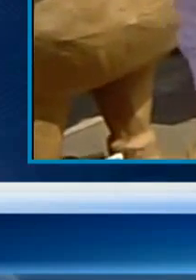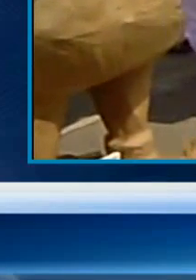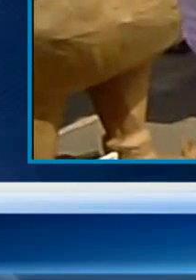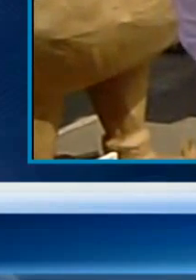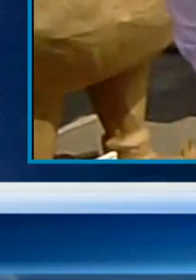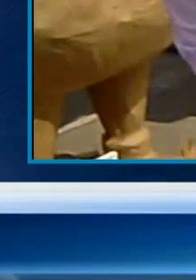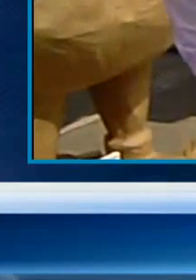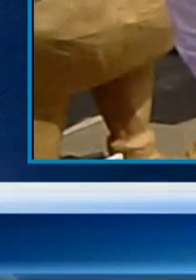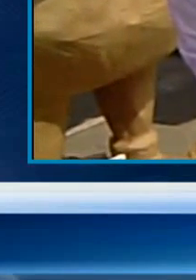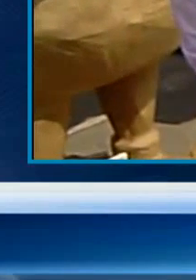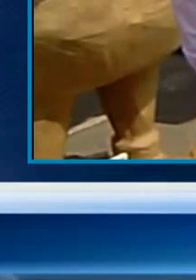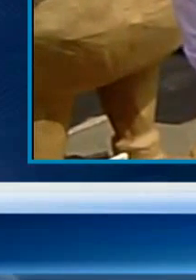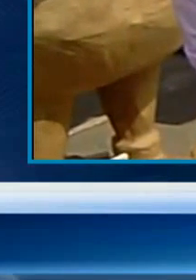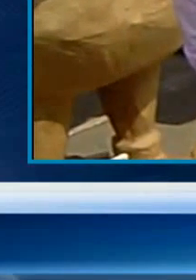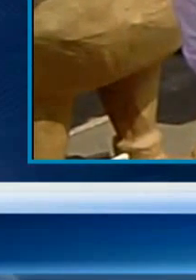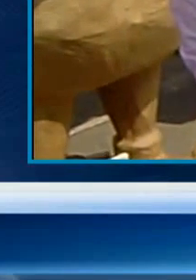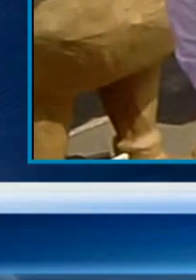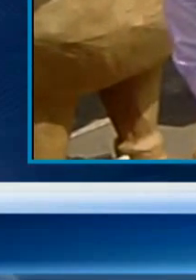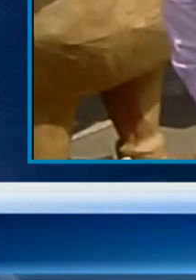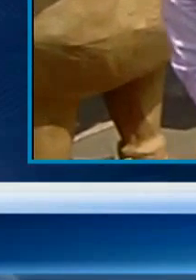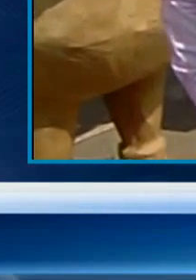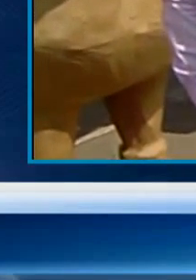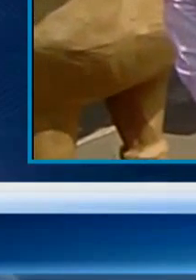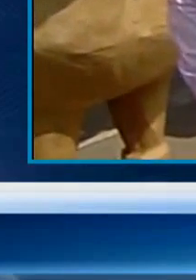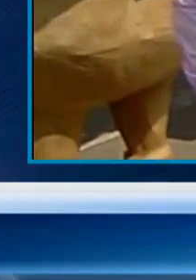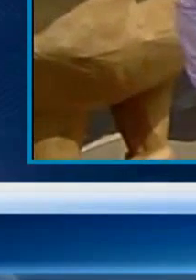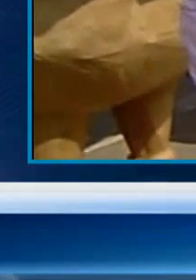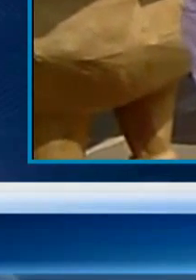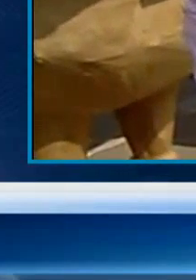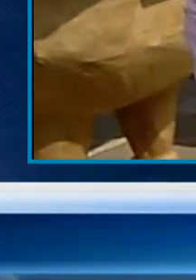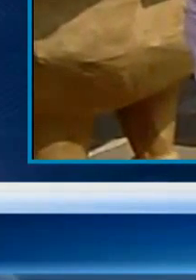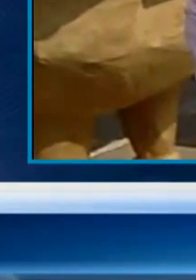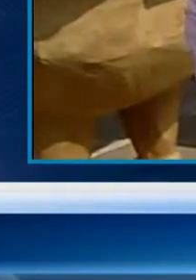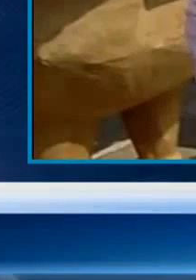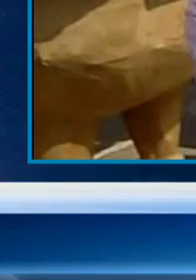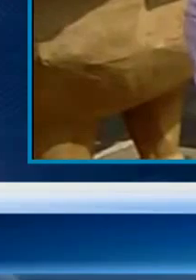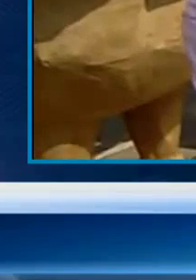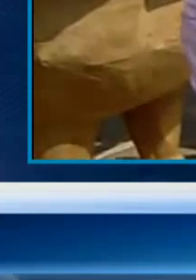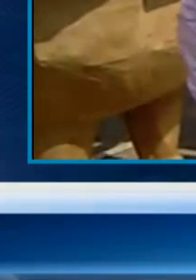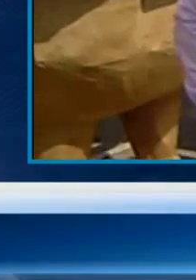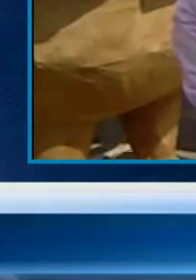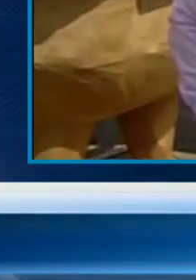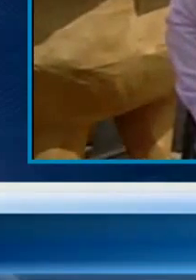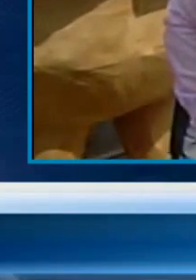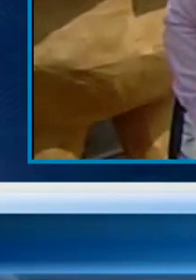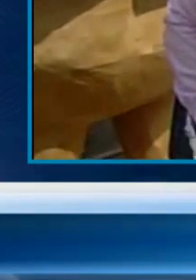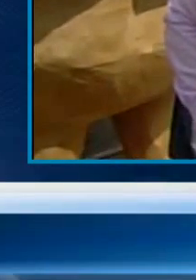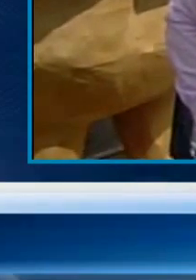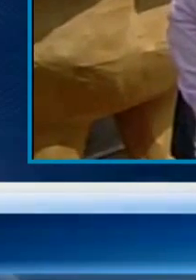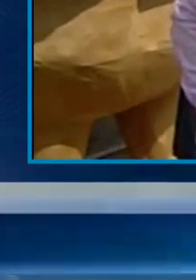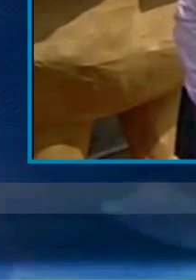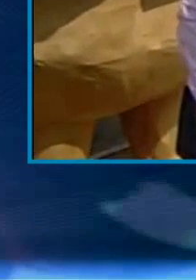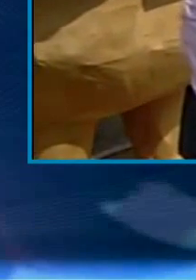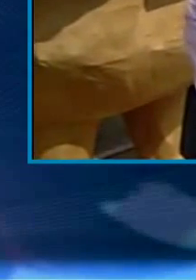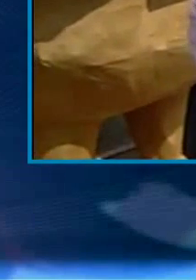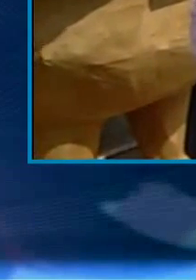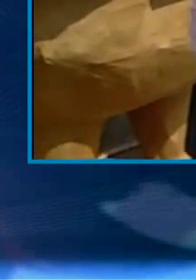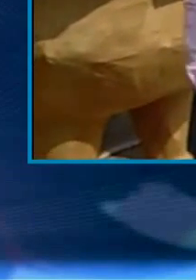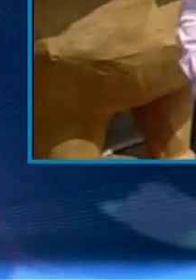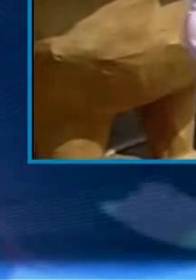tiene Guayaquil cada diciembre. Enrique, no le digas que se vaya alistando porque después no lo podemos quemar. Después huye.